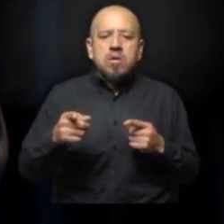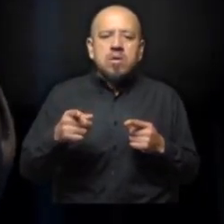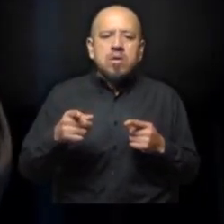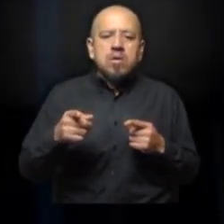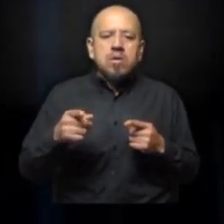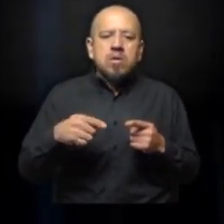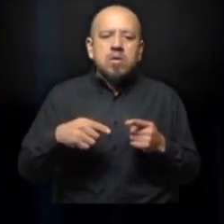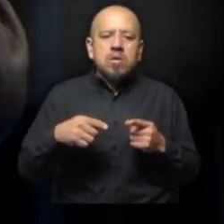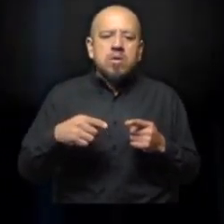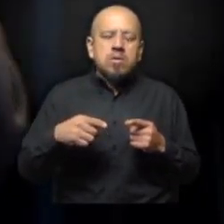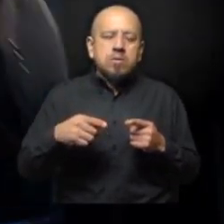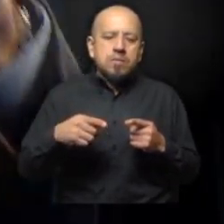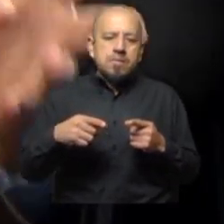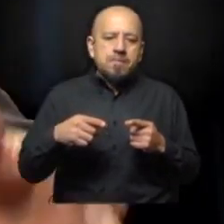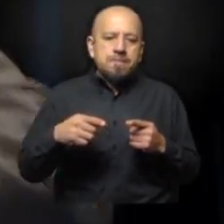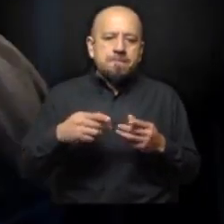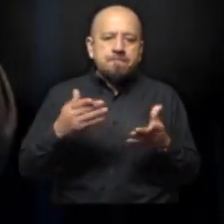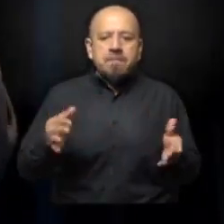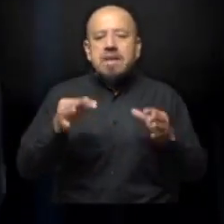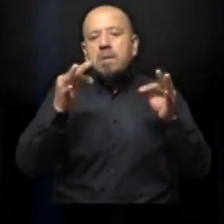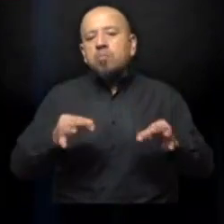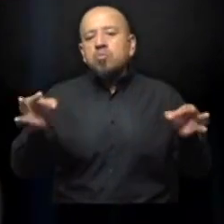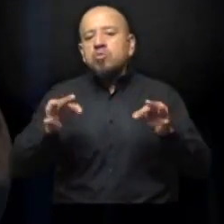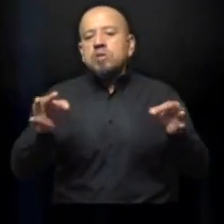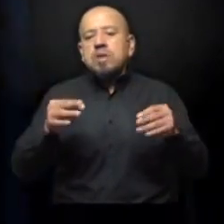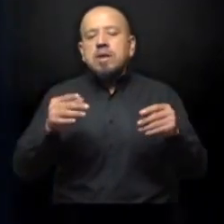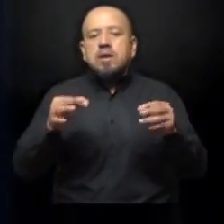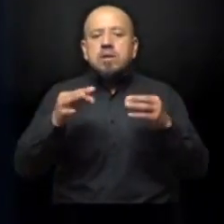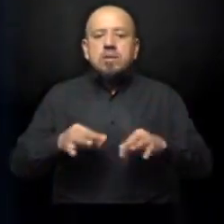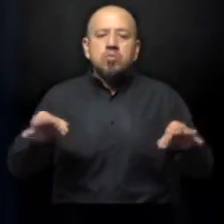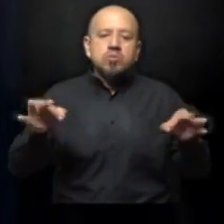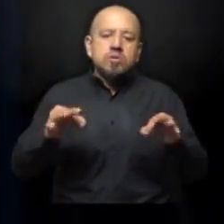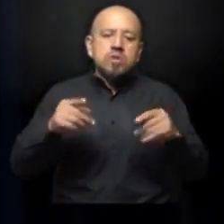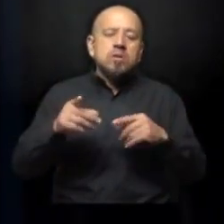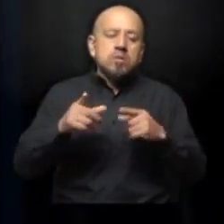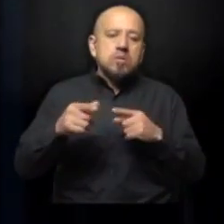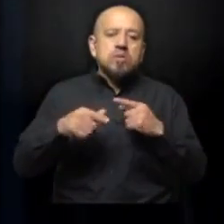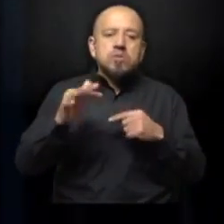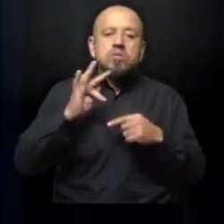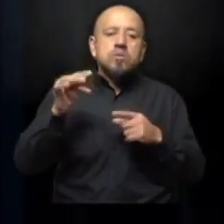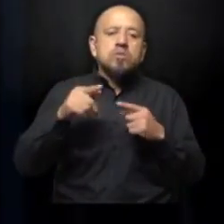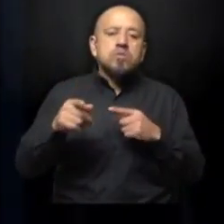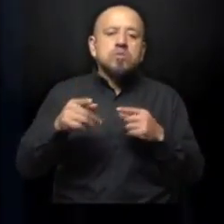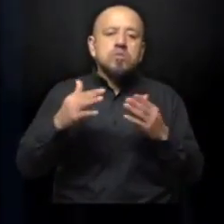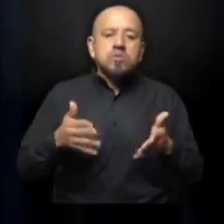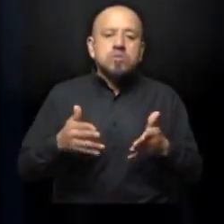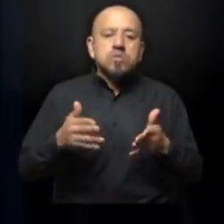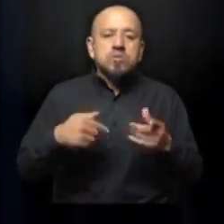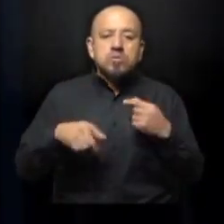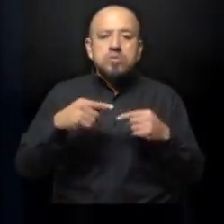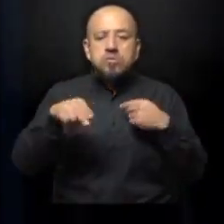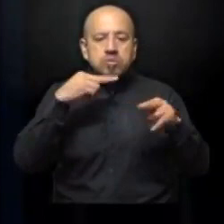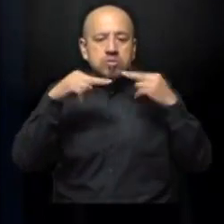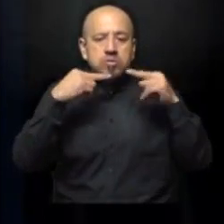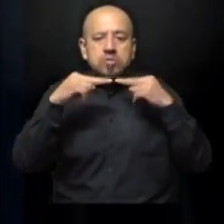actitud la música de la banda lo que fue en el futuro emprendimientos gastronómicos